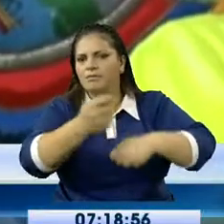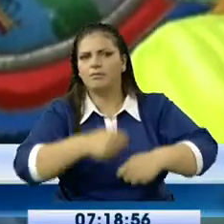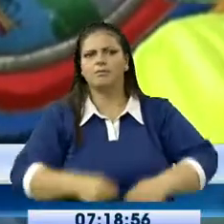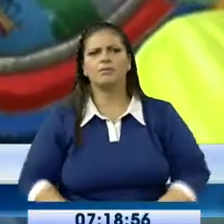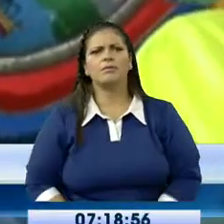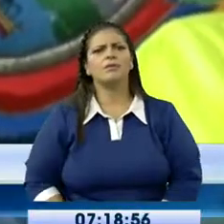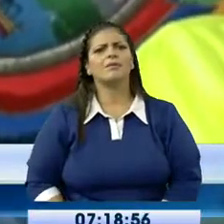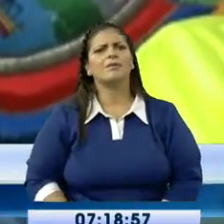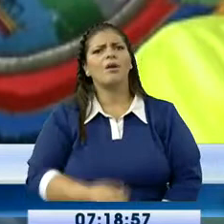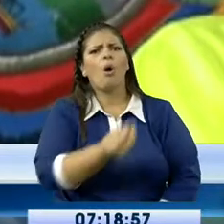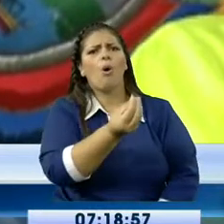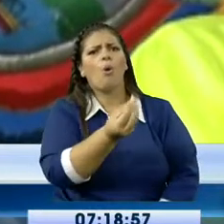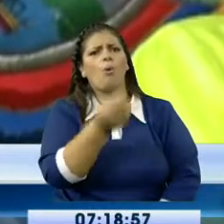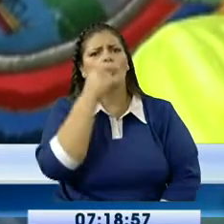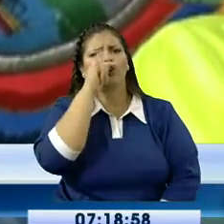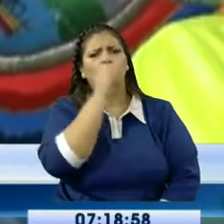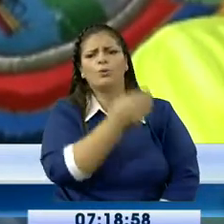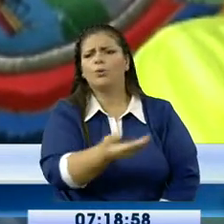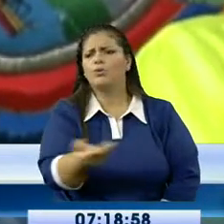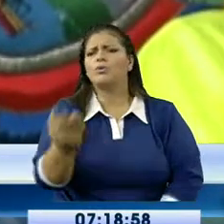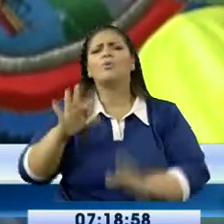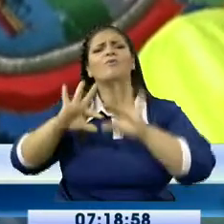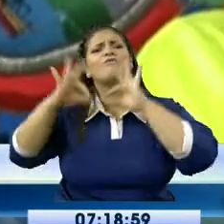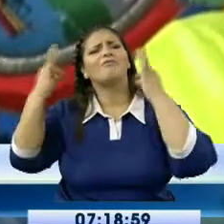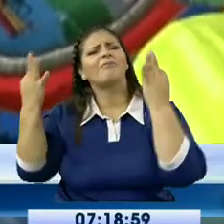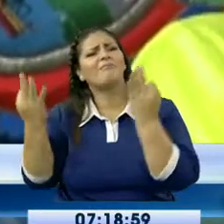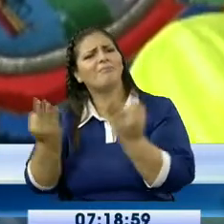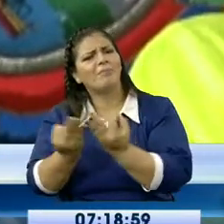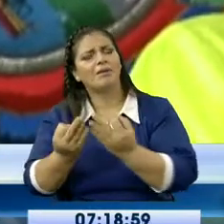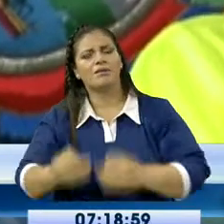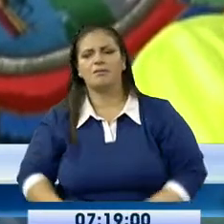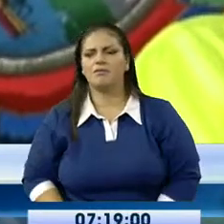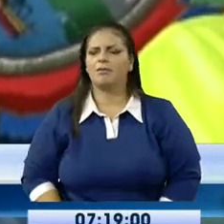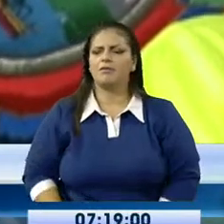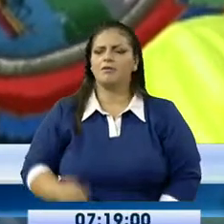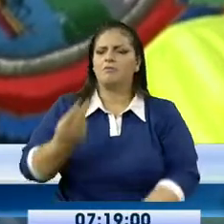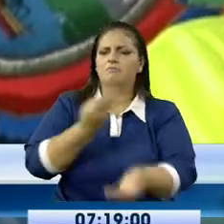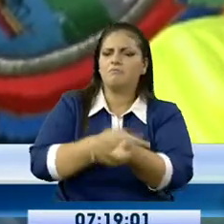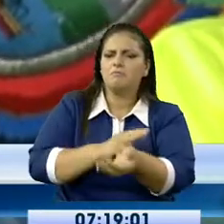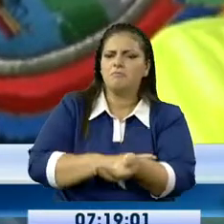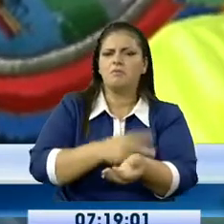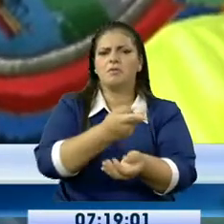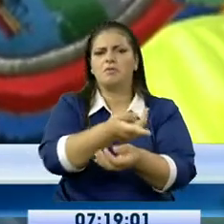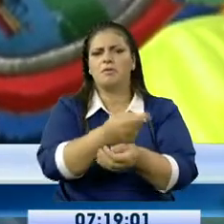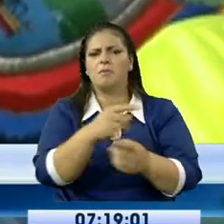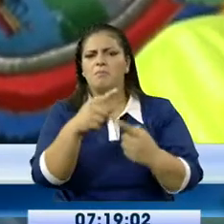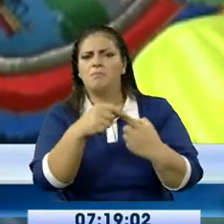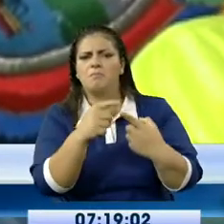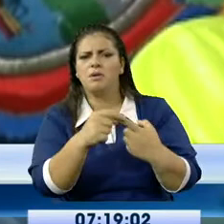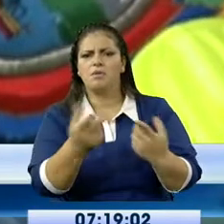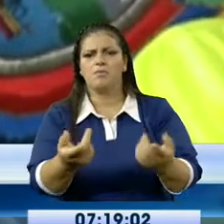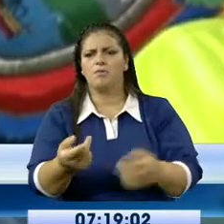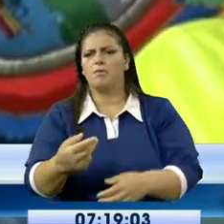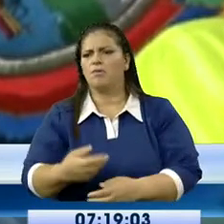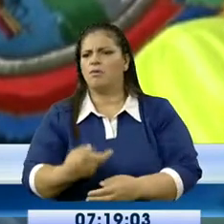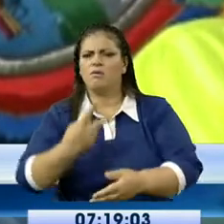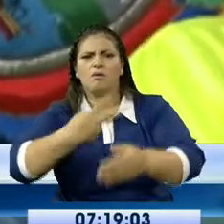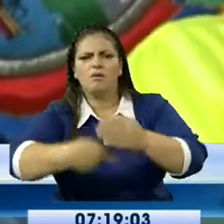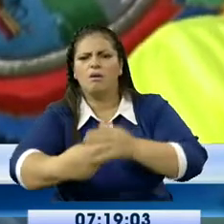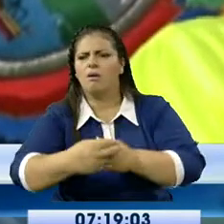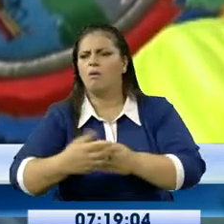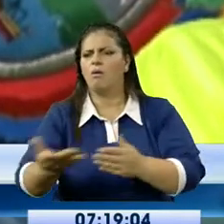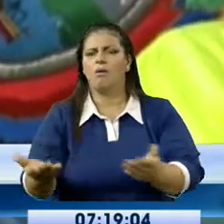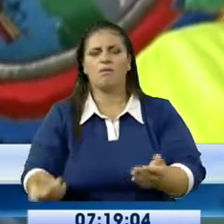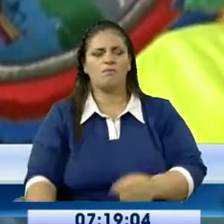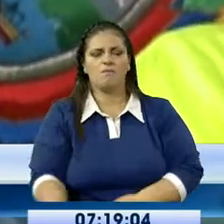Son familiares, son hijos, primos, sobrinos, diferentes, tienen diferentes nexos familiares,